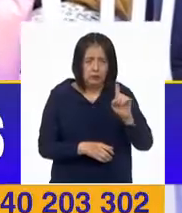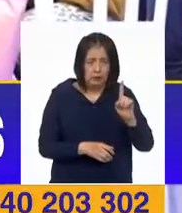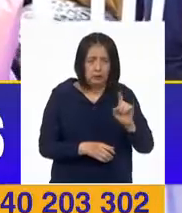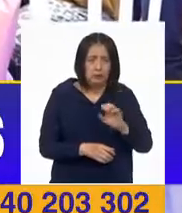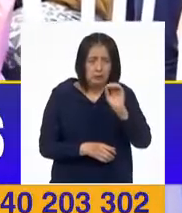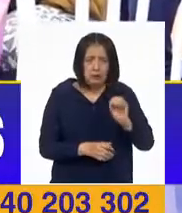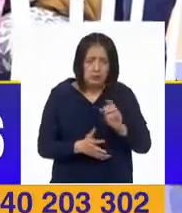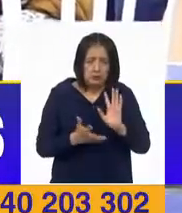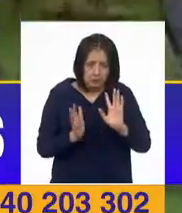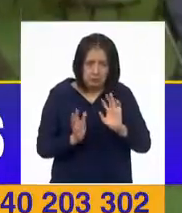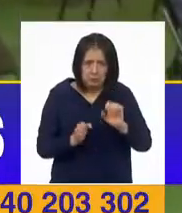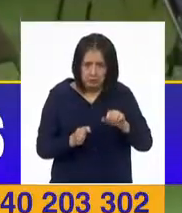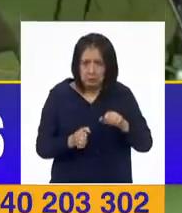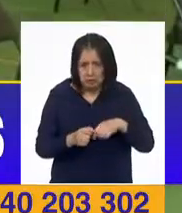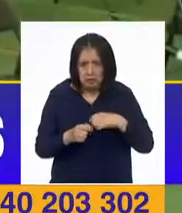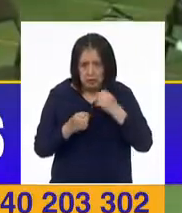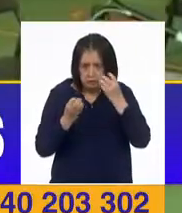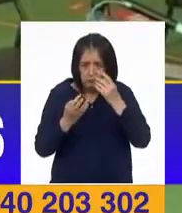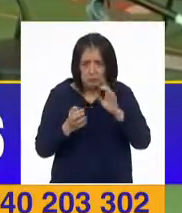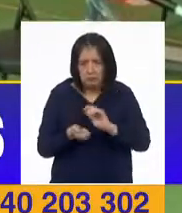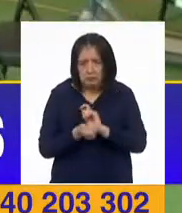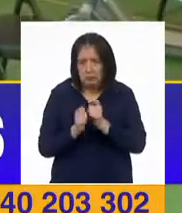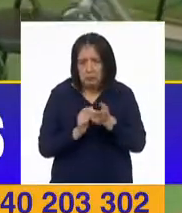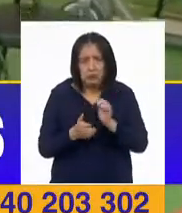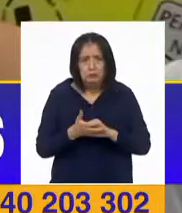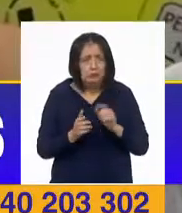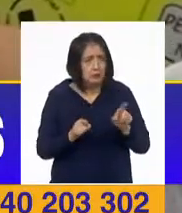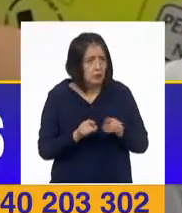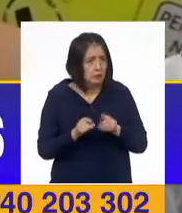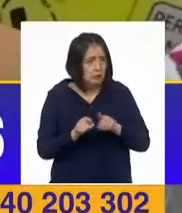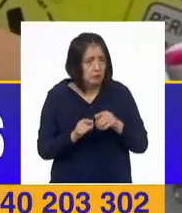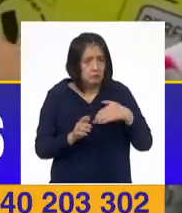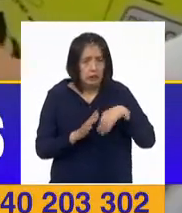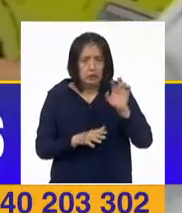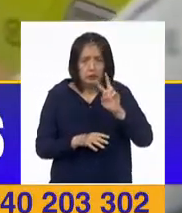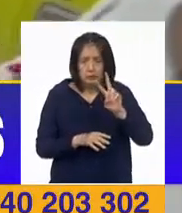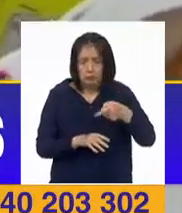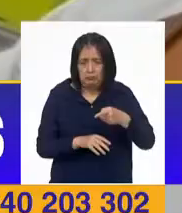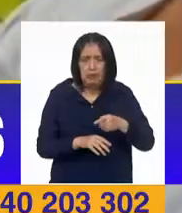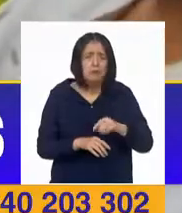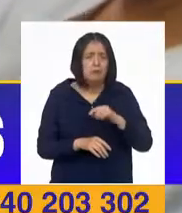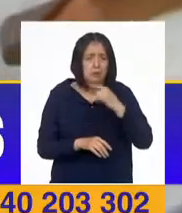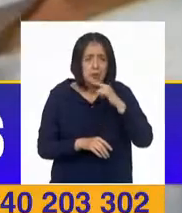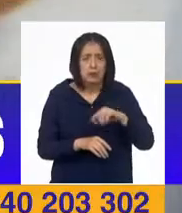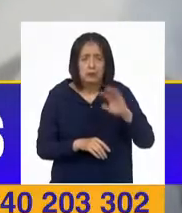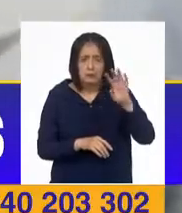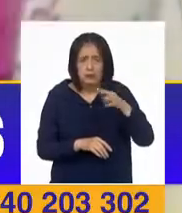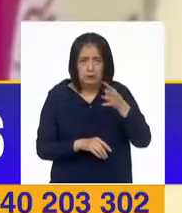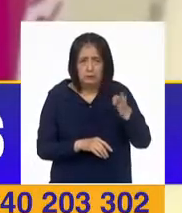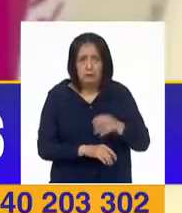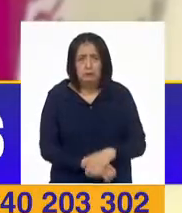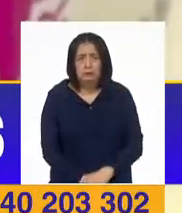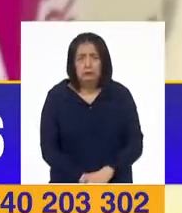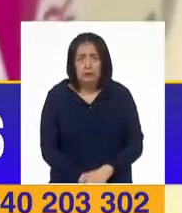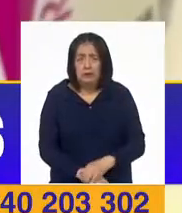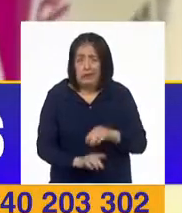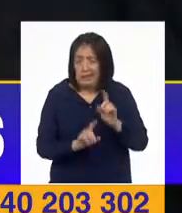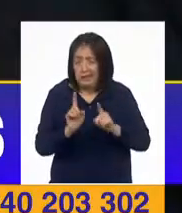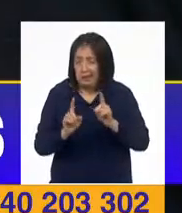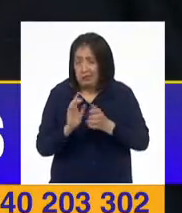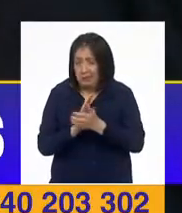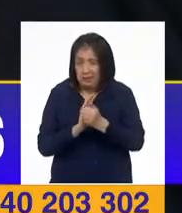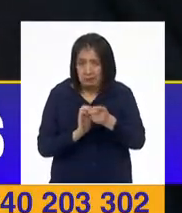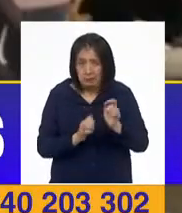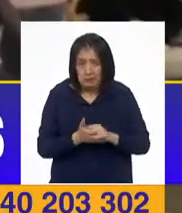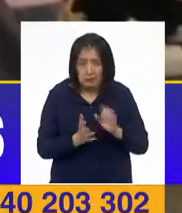de alteración en ese sentido, situación que se repitió en más de 2.000 mujeres en Reino Unido. Para algunos